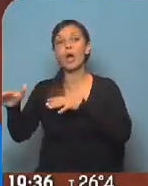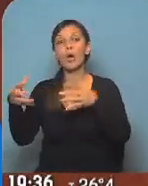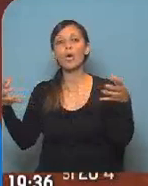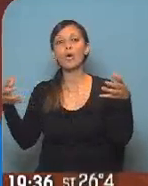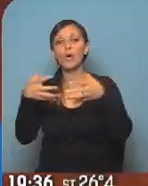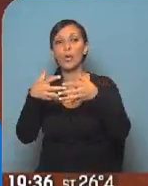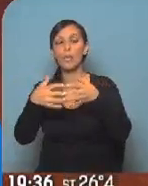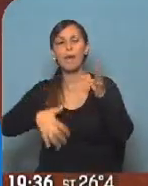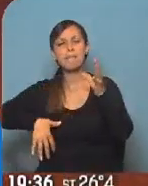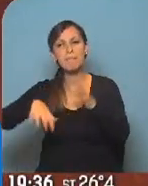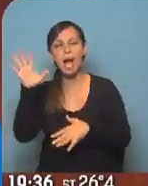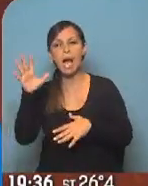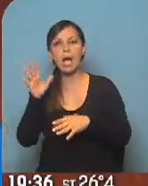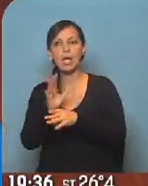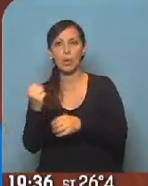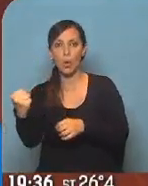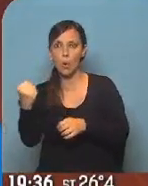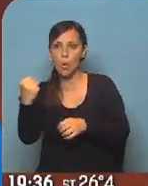más militantes,